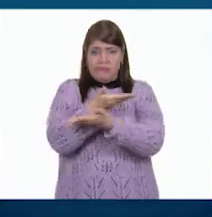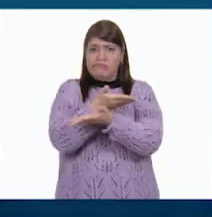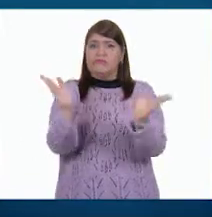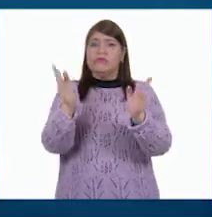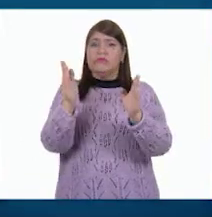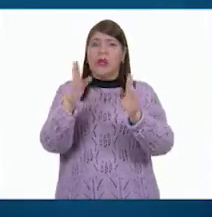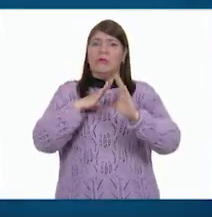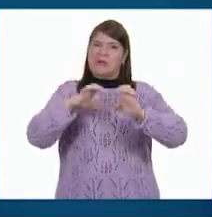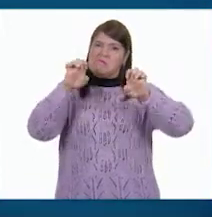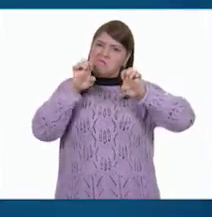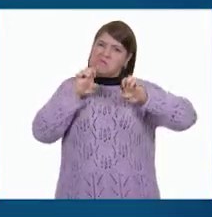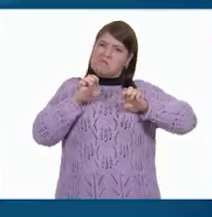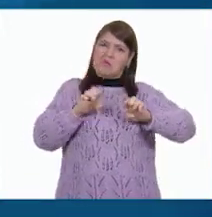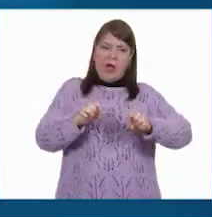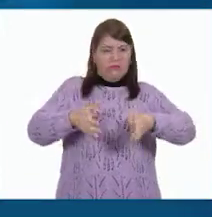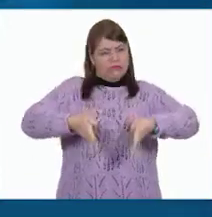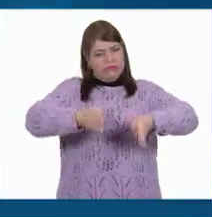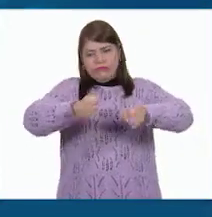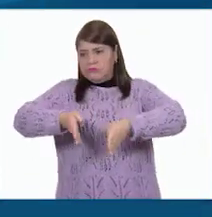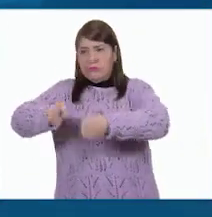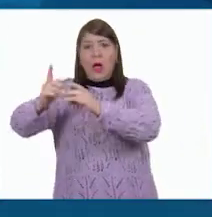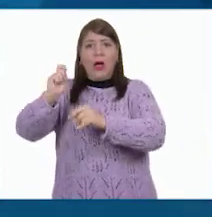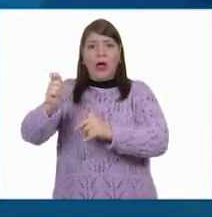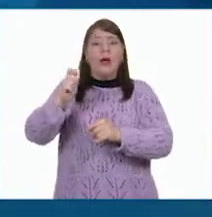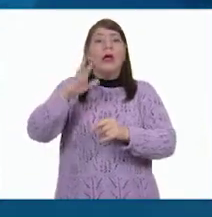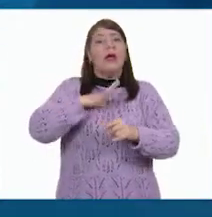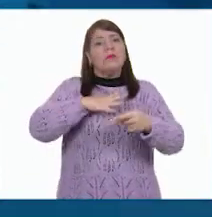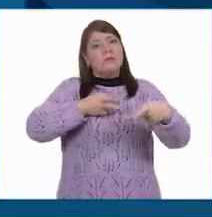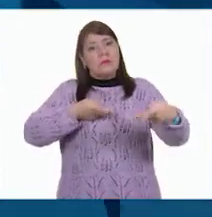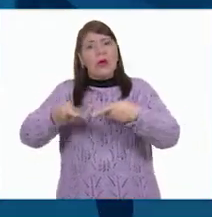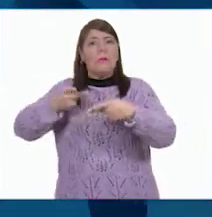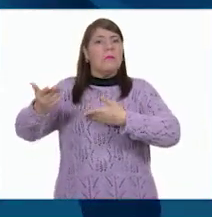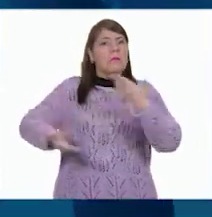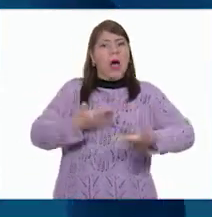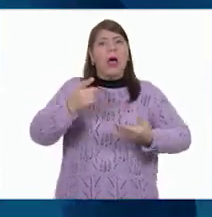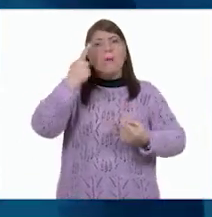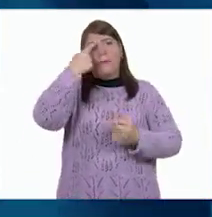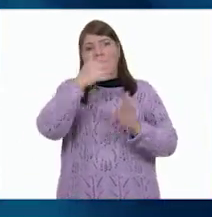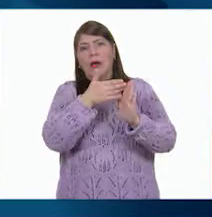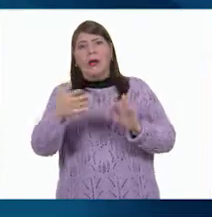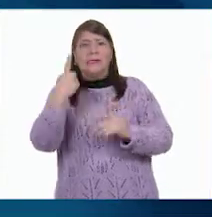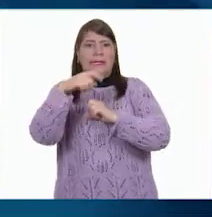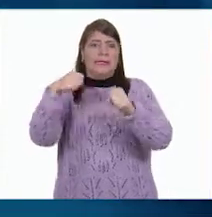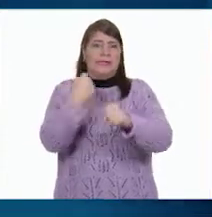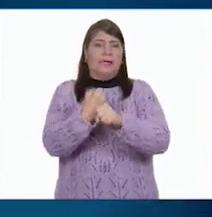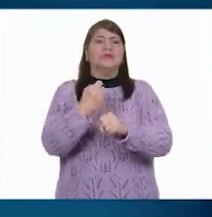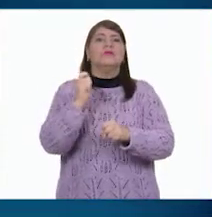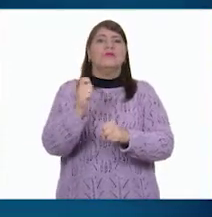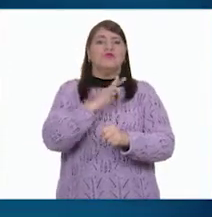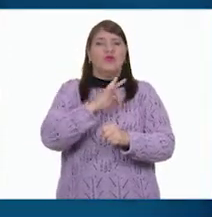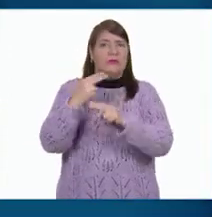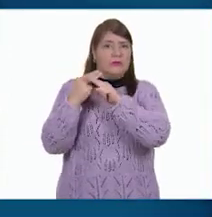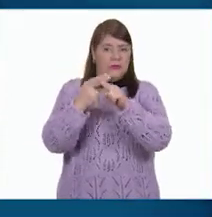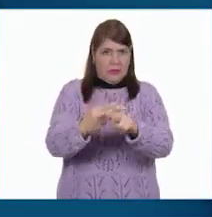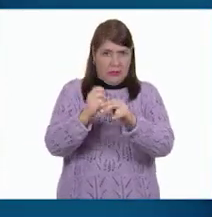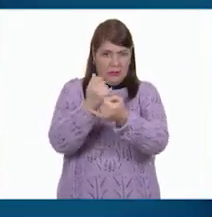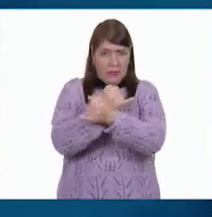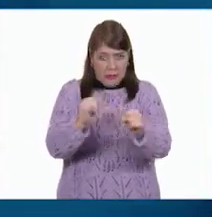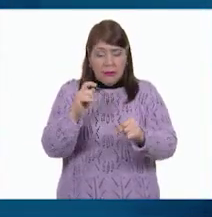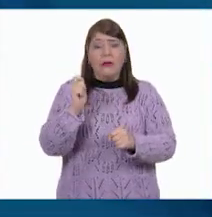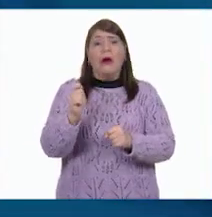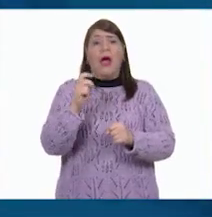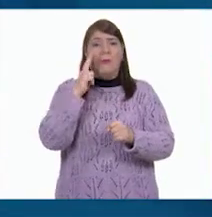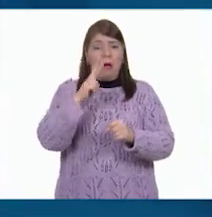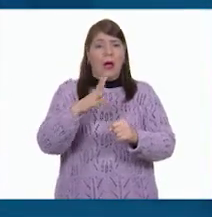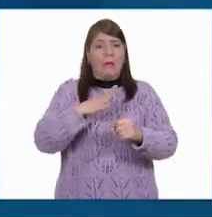más espléndida y elegante dentro de las muchas que se organizaron durante el centenario. Las mesas fueron dispuestas con exclusivos servicios